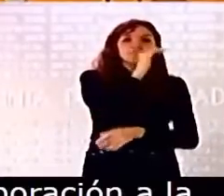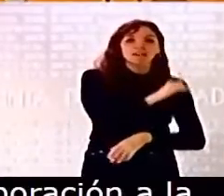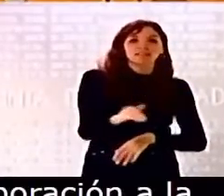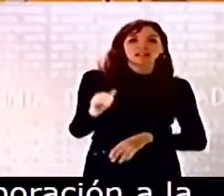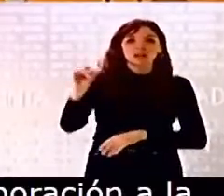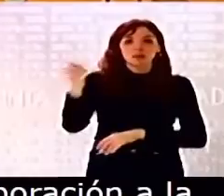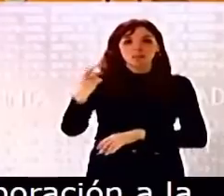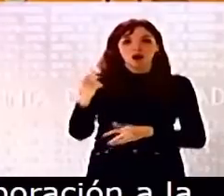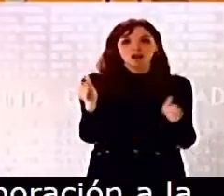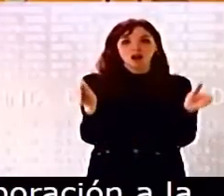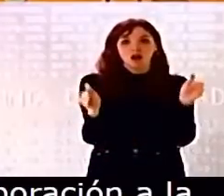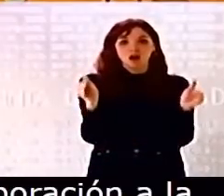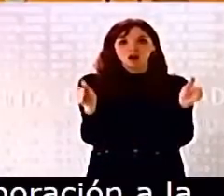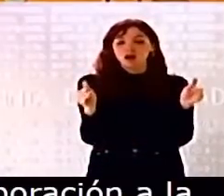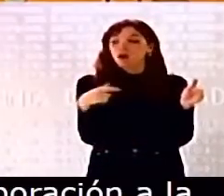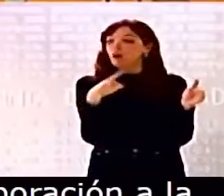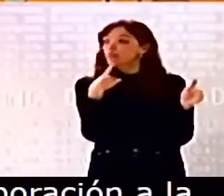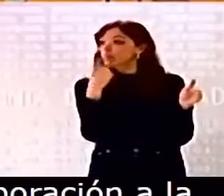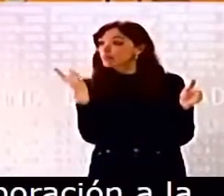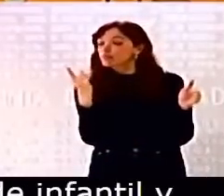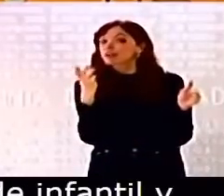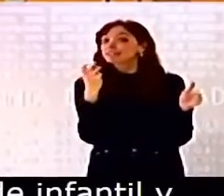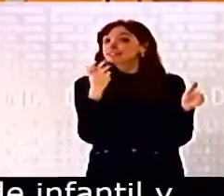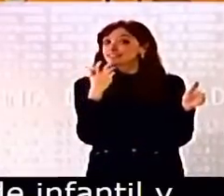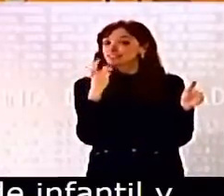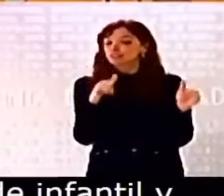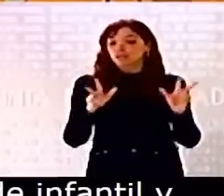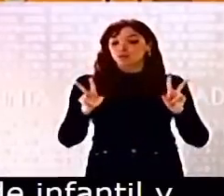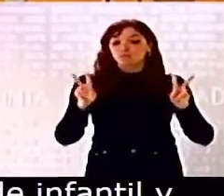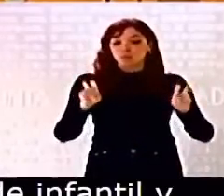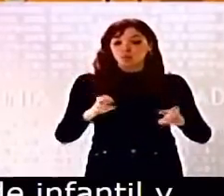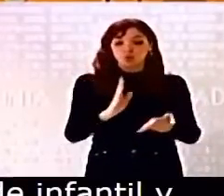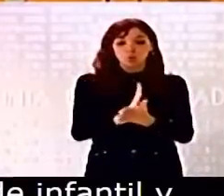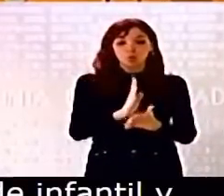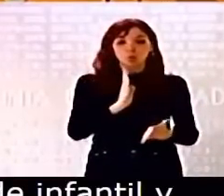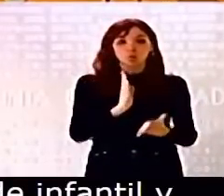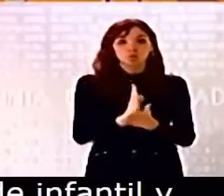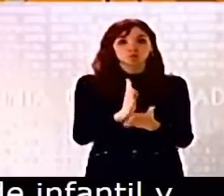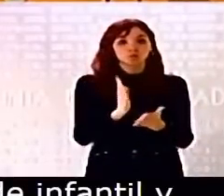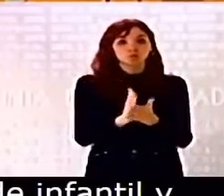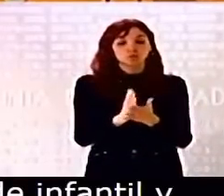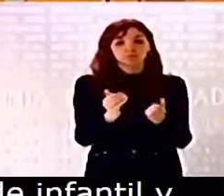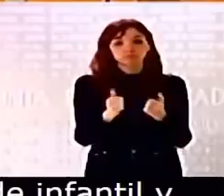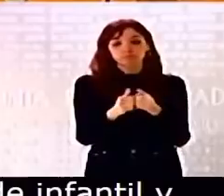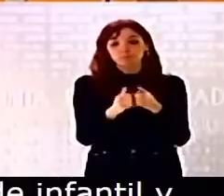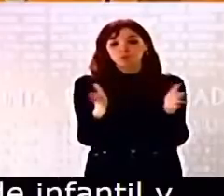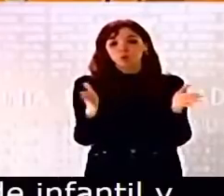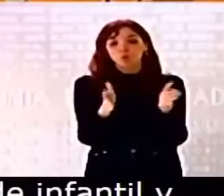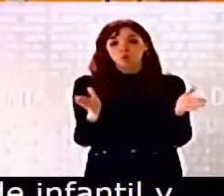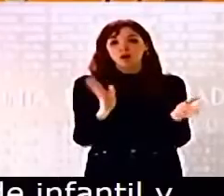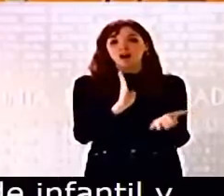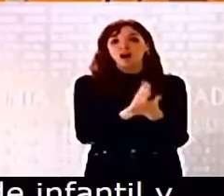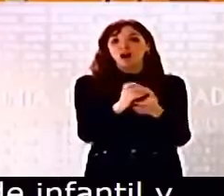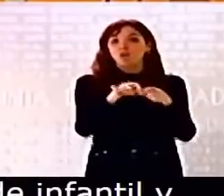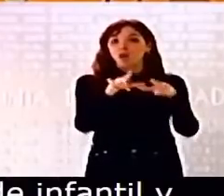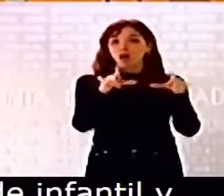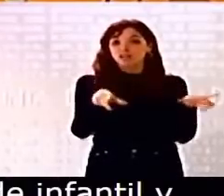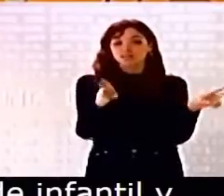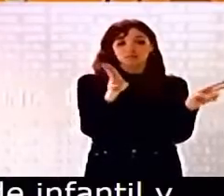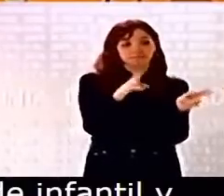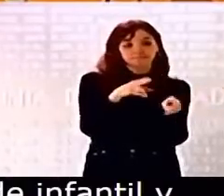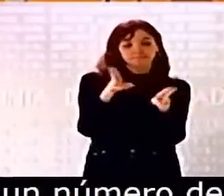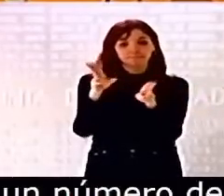primaria, decirle que, si bien empezamos el curso con un número de aulas